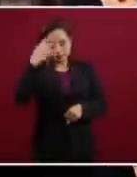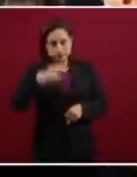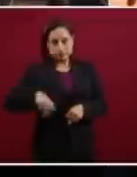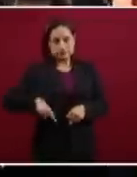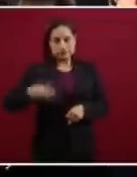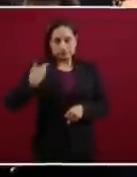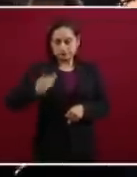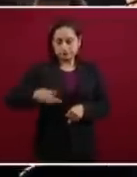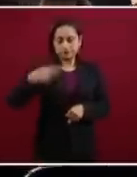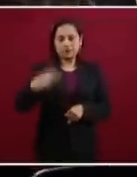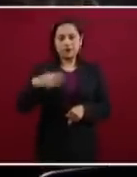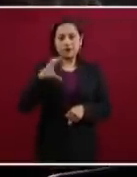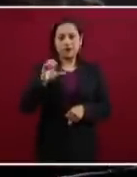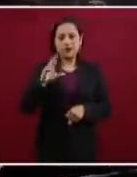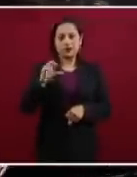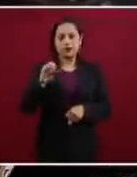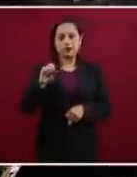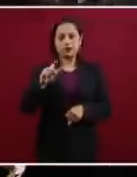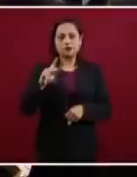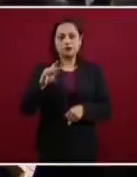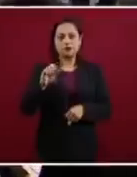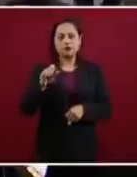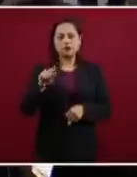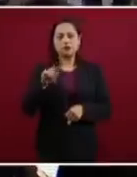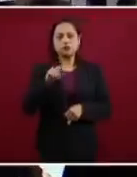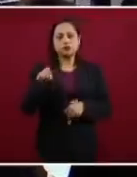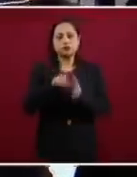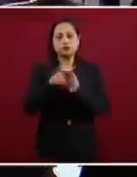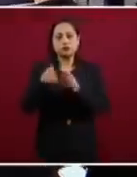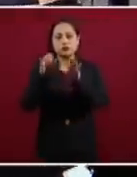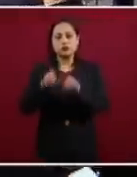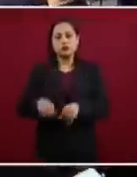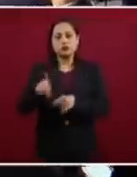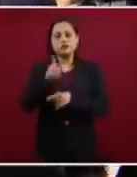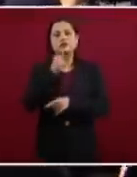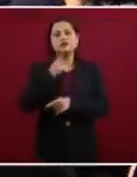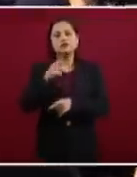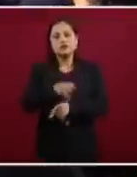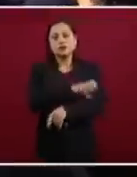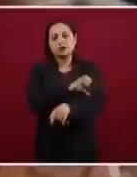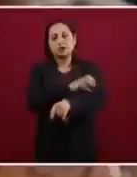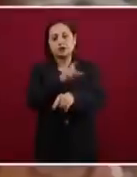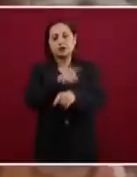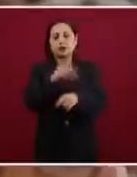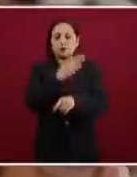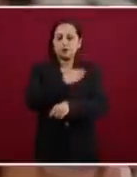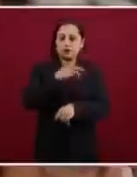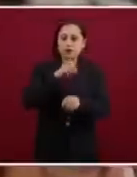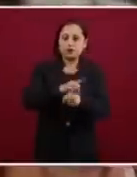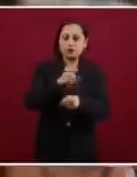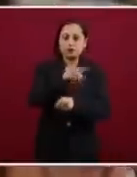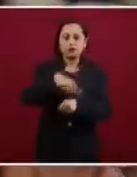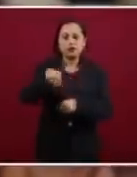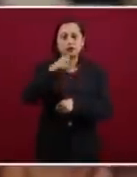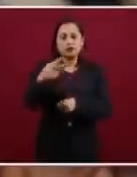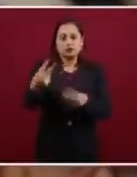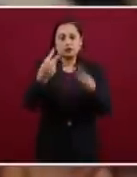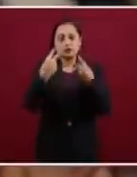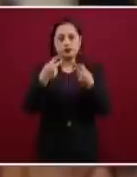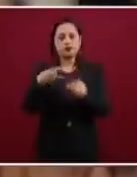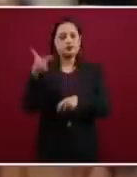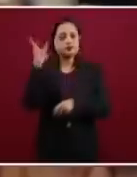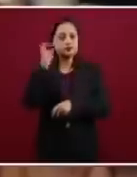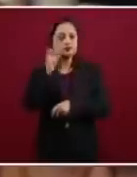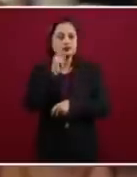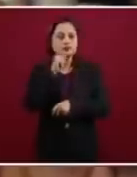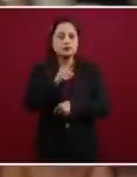pozos reportero de petróleo energía buenos días aquí nos vendía aquí nos escuchan gracias por permitirme el uso de la